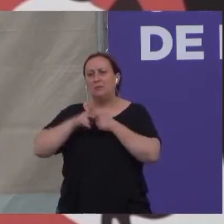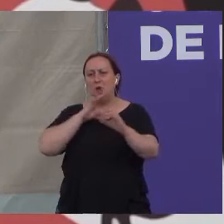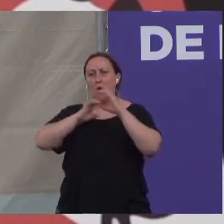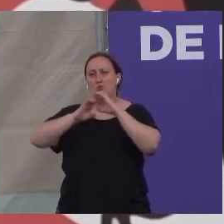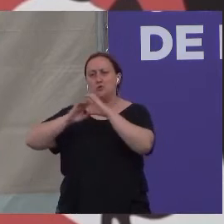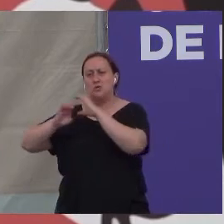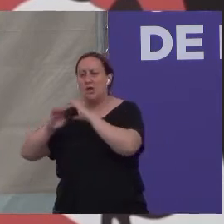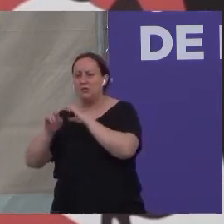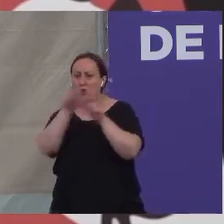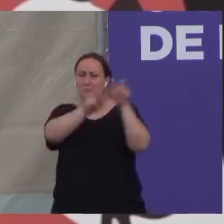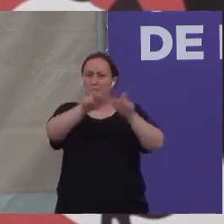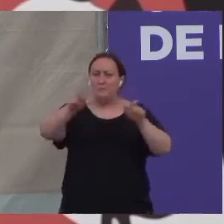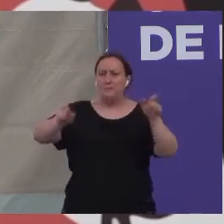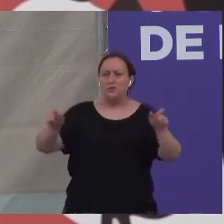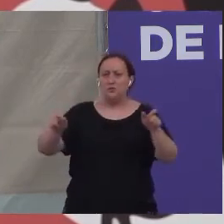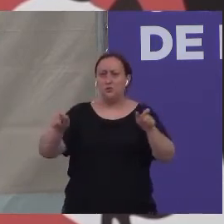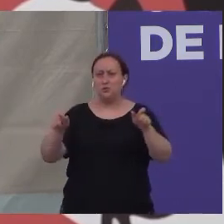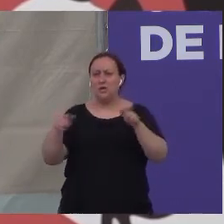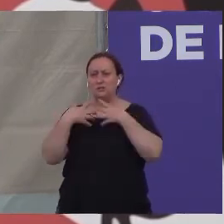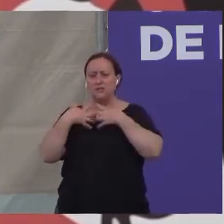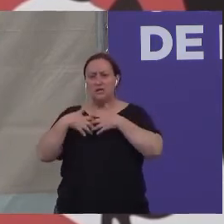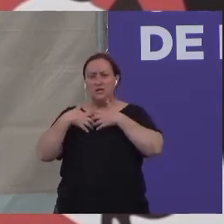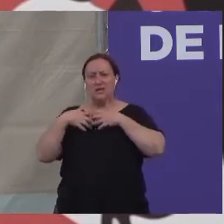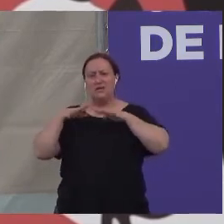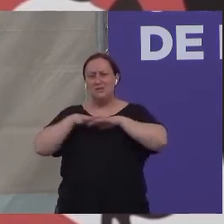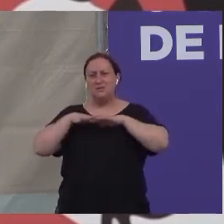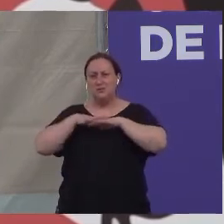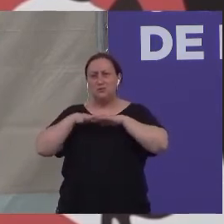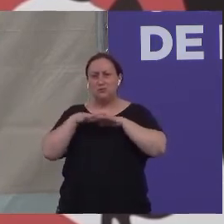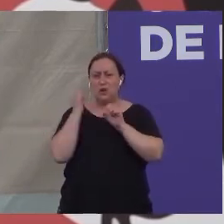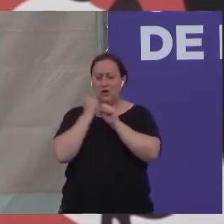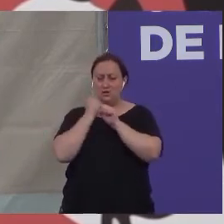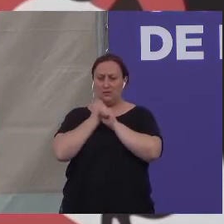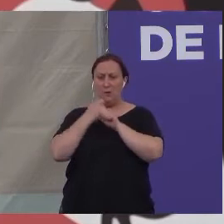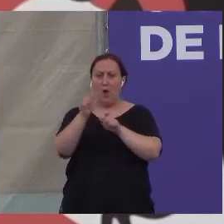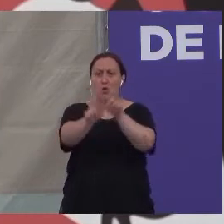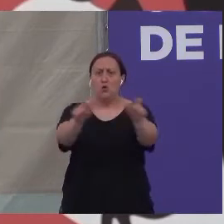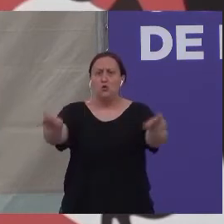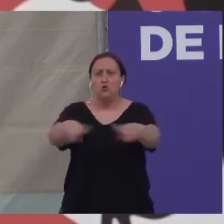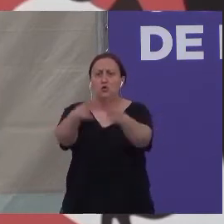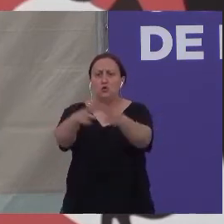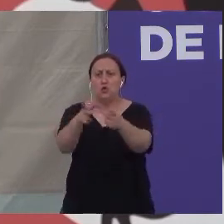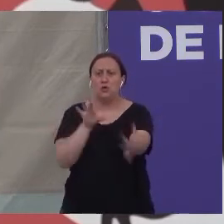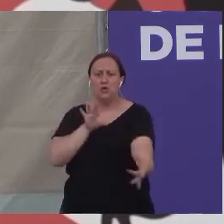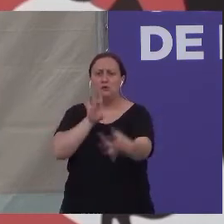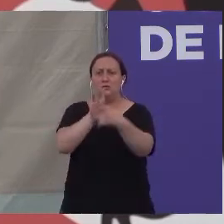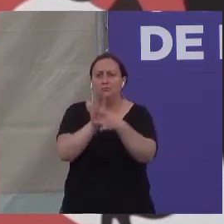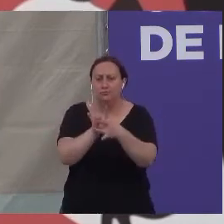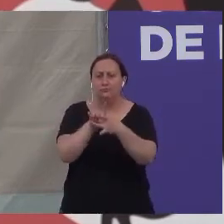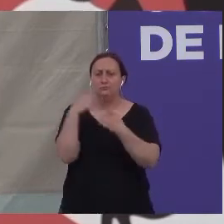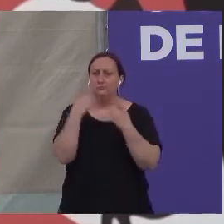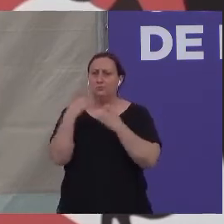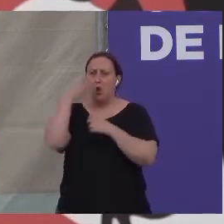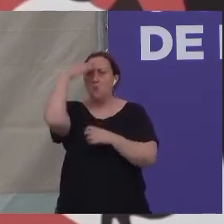ciudadanía, mecanismos que funcionen de nexo entre nuestro trabajo y la sociedad. Es necesario que en cada pueblo,